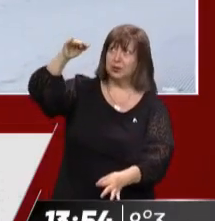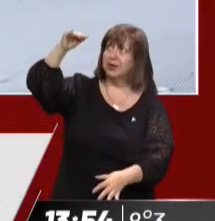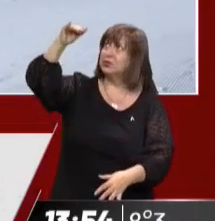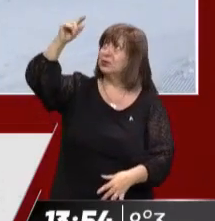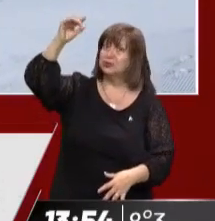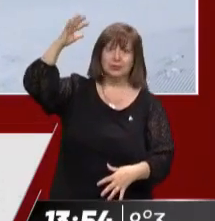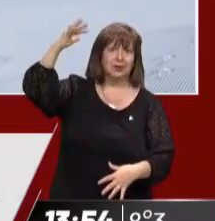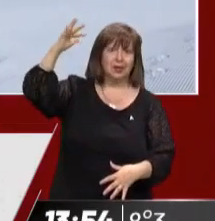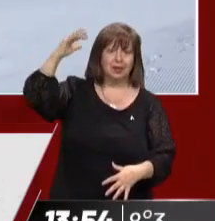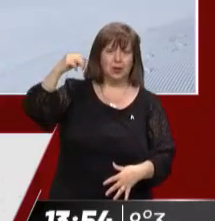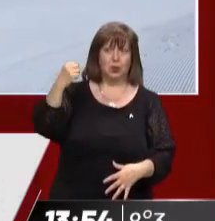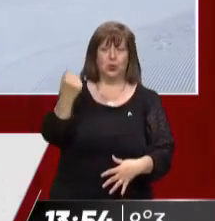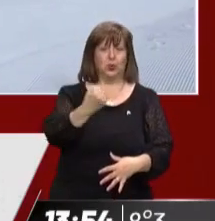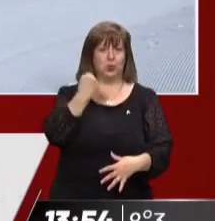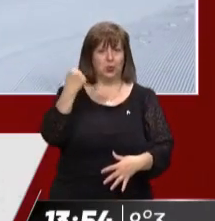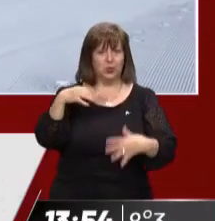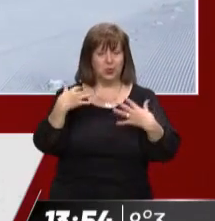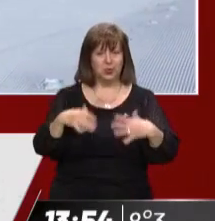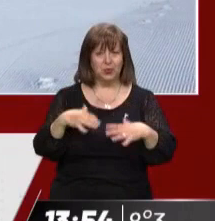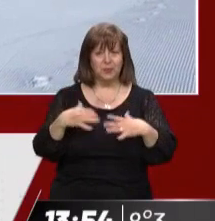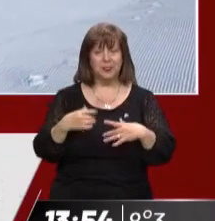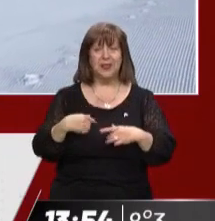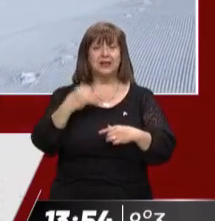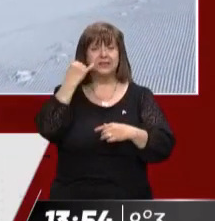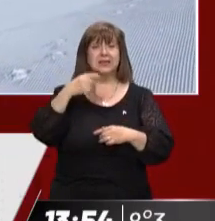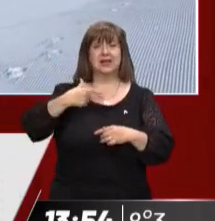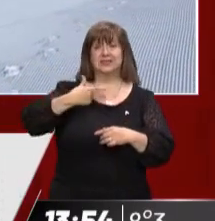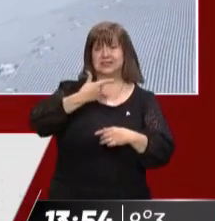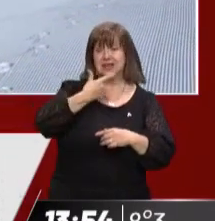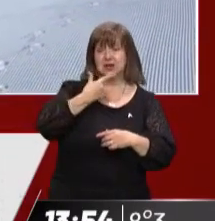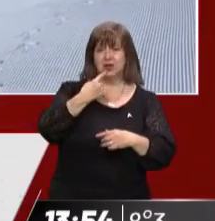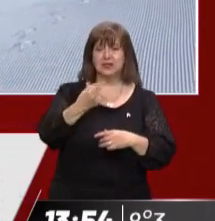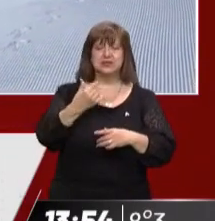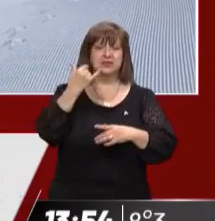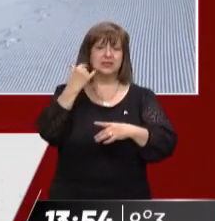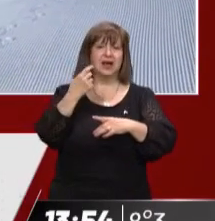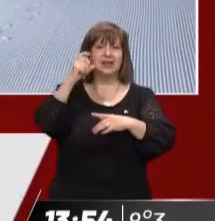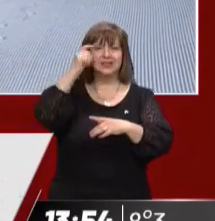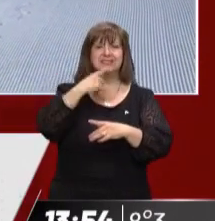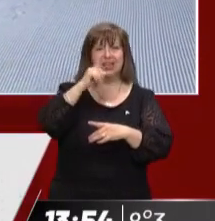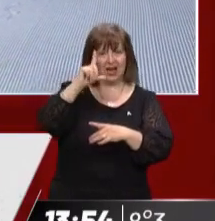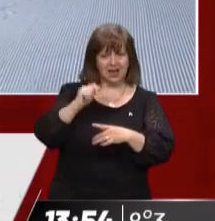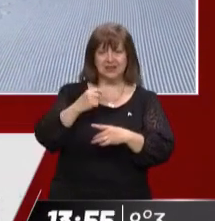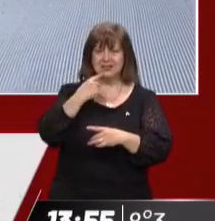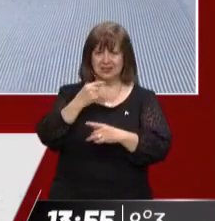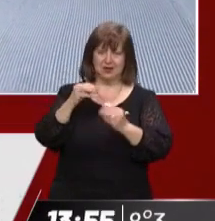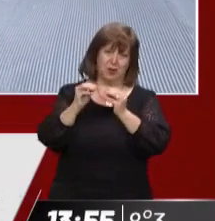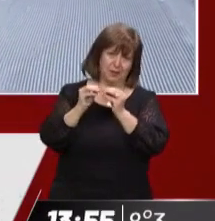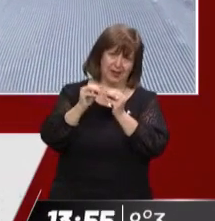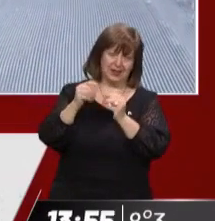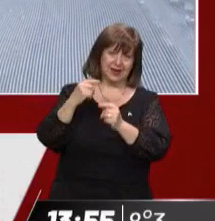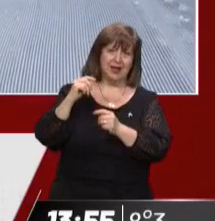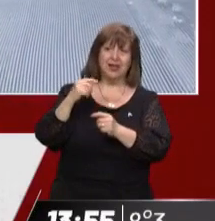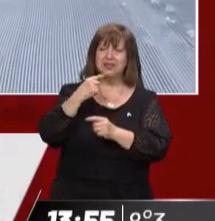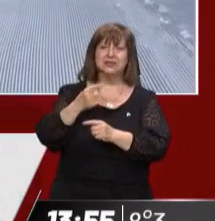muy importante, la verdad que sí. Y ayer hablábamos con nuestra corresponsal, Gemma Largo, Estela López, y nos decía, por lo menos hay nieve